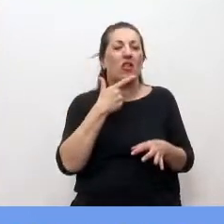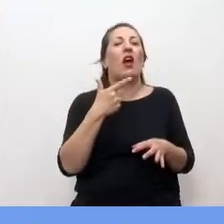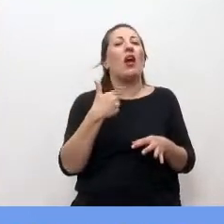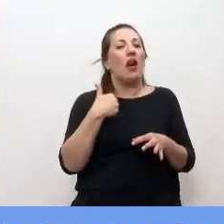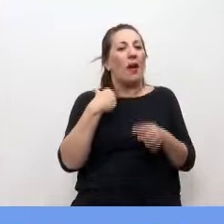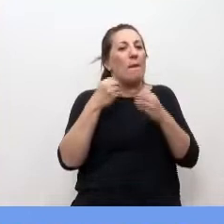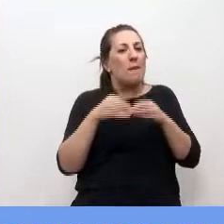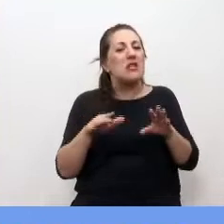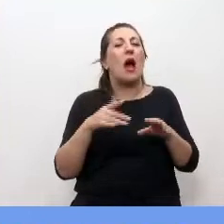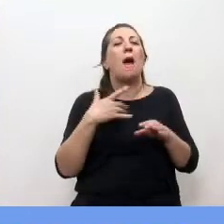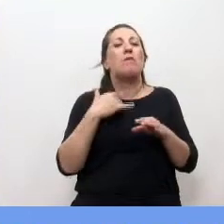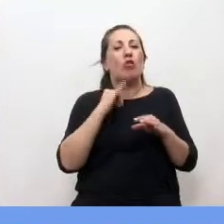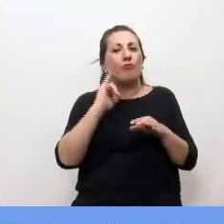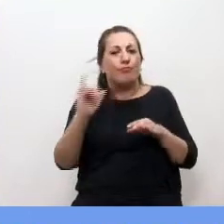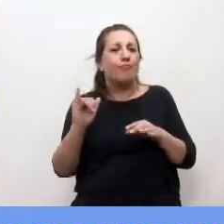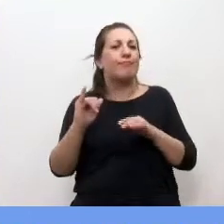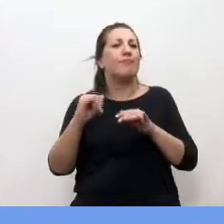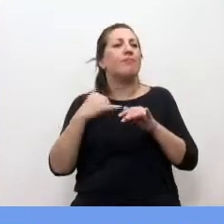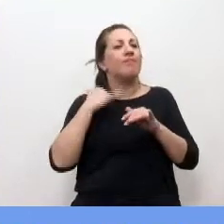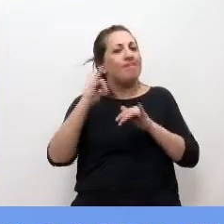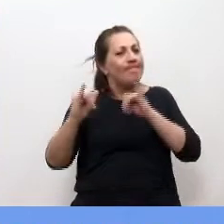a esas personas que existían